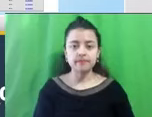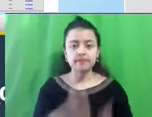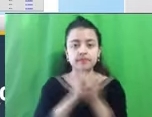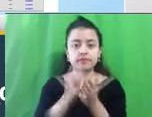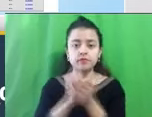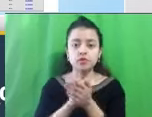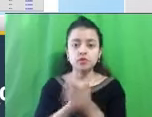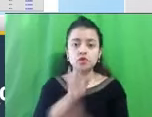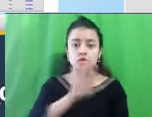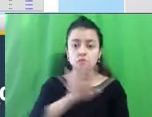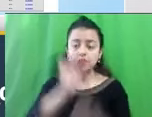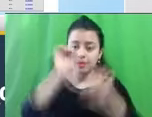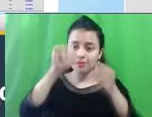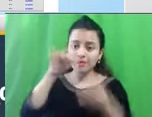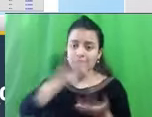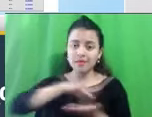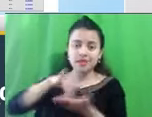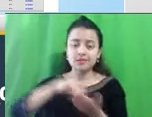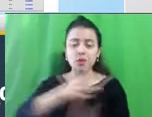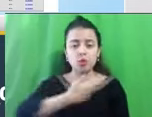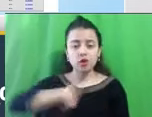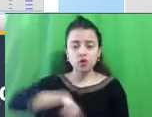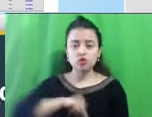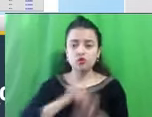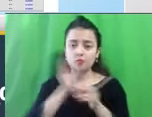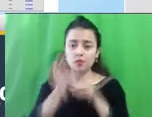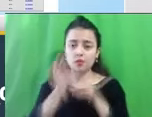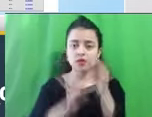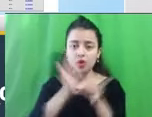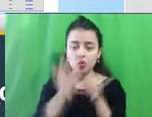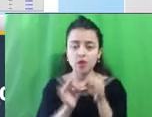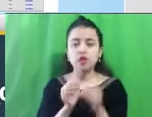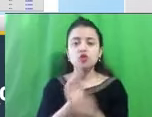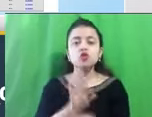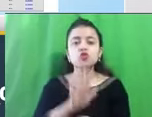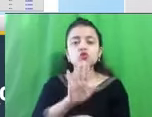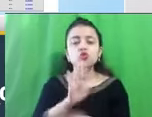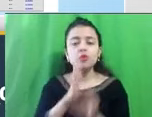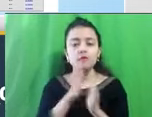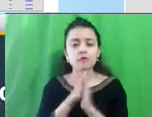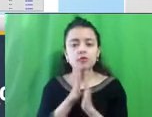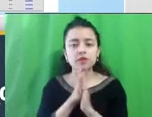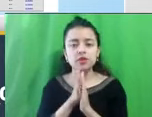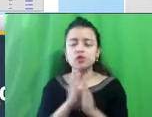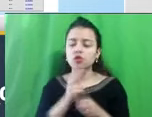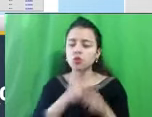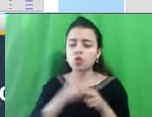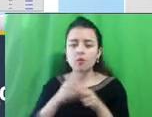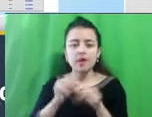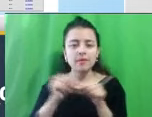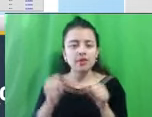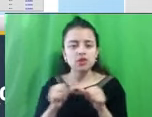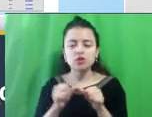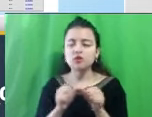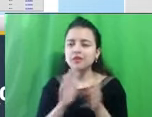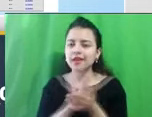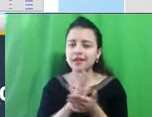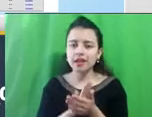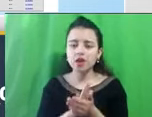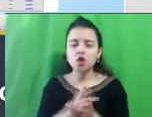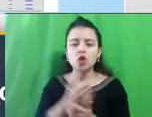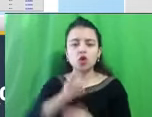participe. Todo lo que nosotros publicamos, las noticias, todo lo que nosotros publicamos, dejamos un link para que